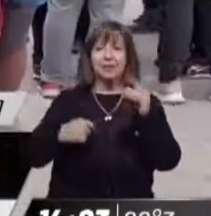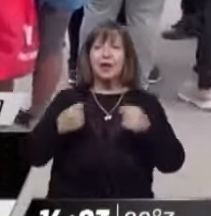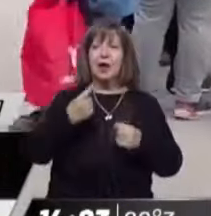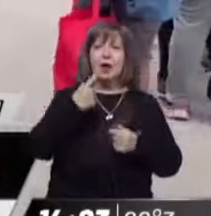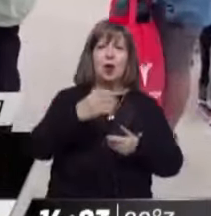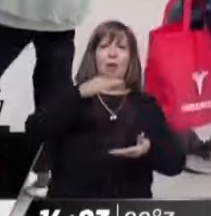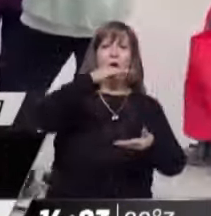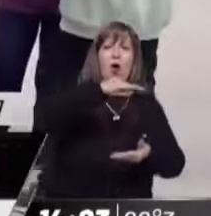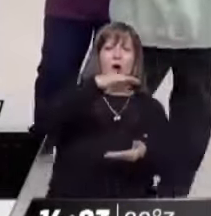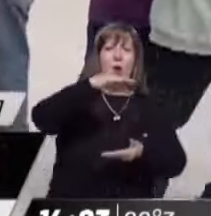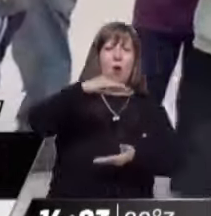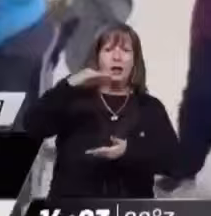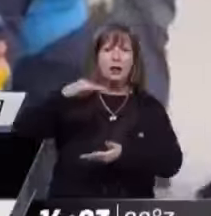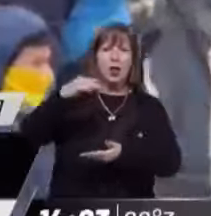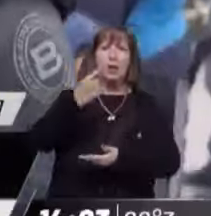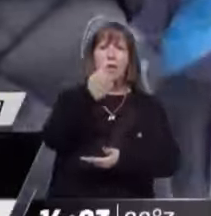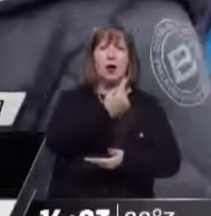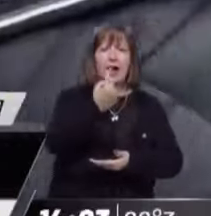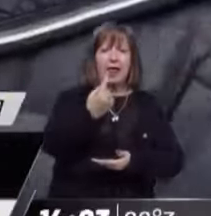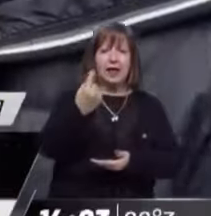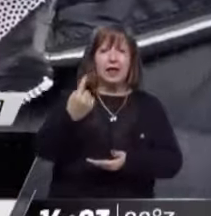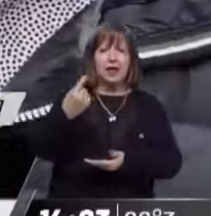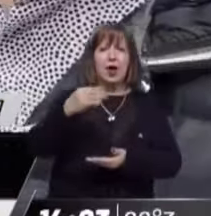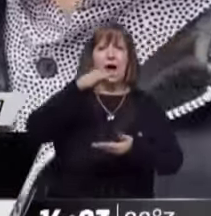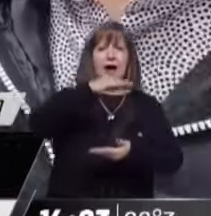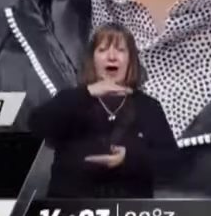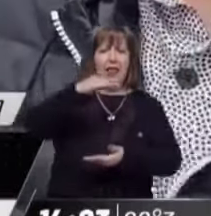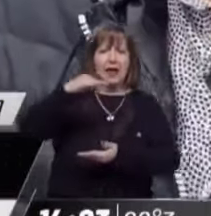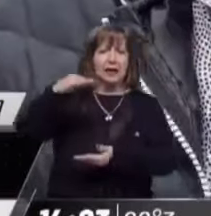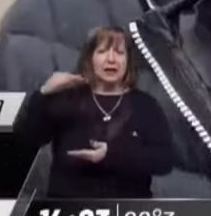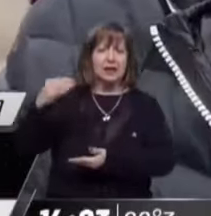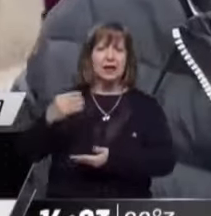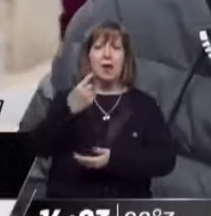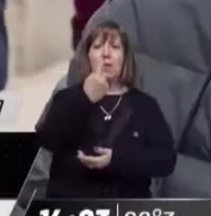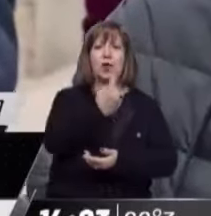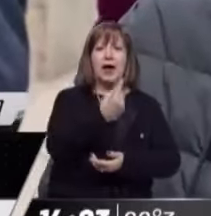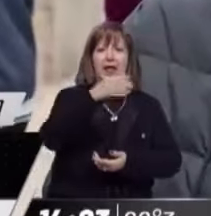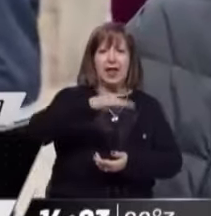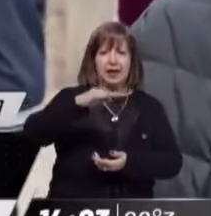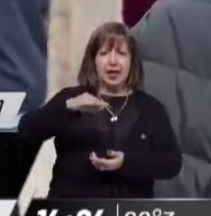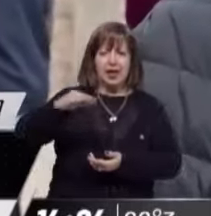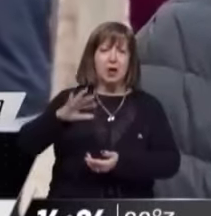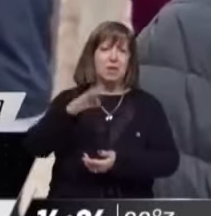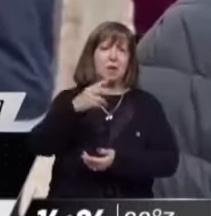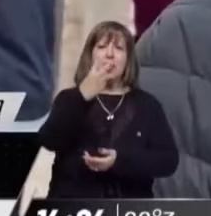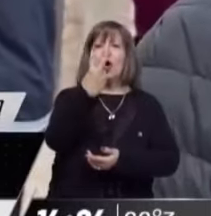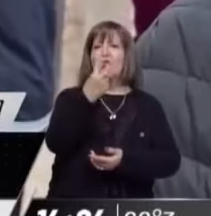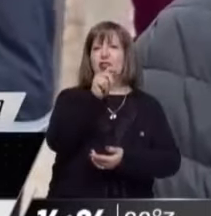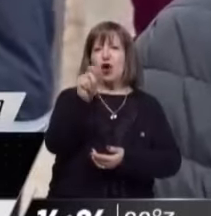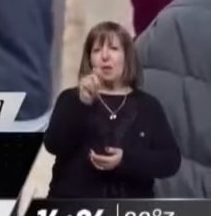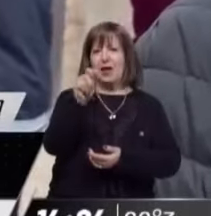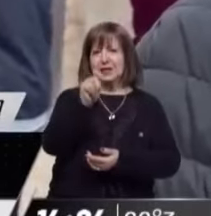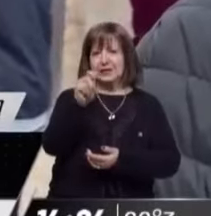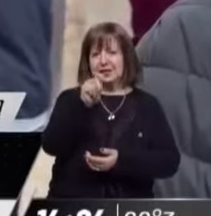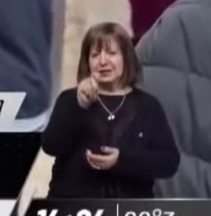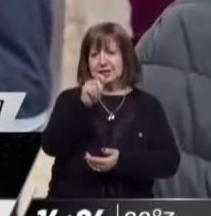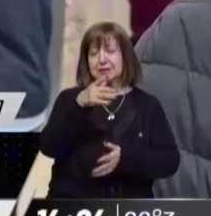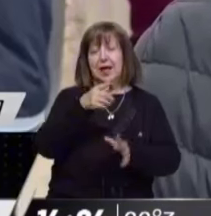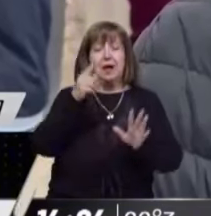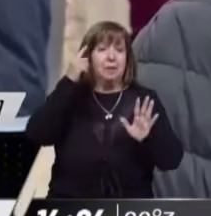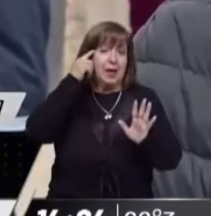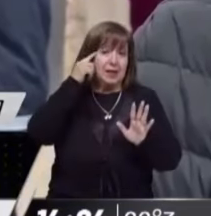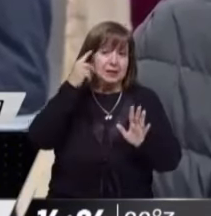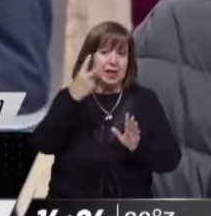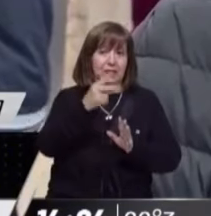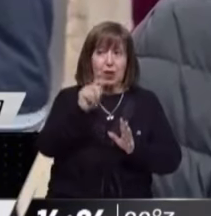decir, 4 kilos por niño. Exactamente, son 4 kilos de leche por niño más o menos para que sustenten por 2 meses. Más o menos es lo que le ha